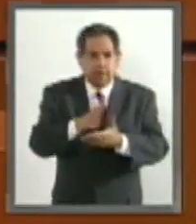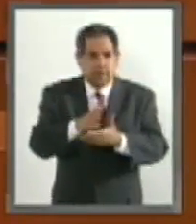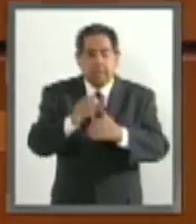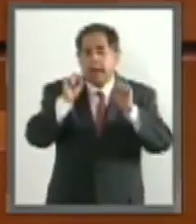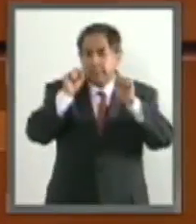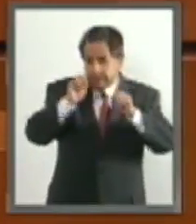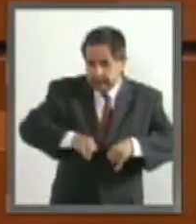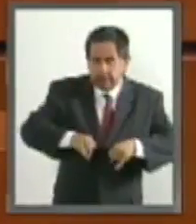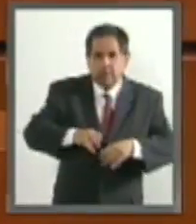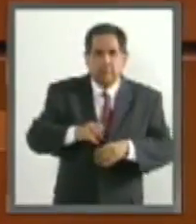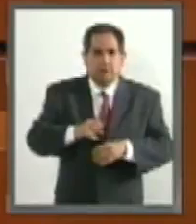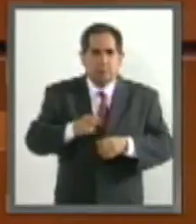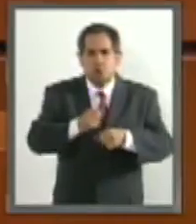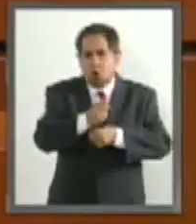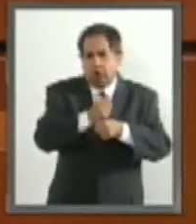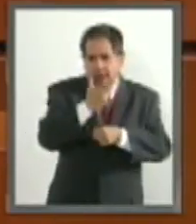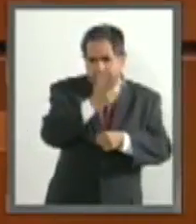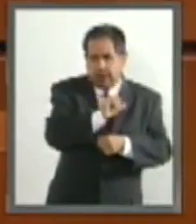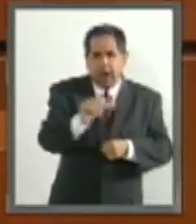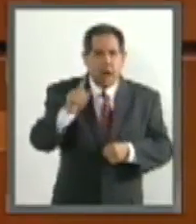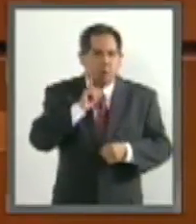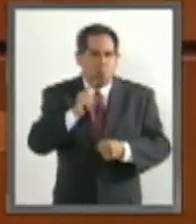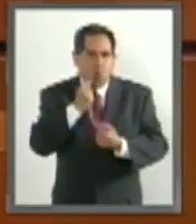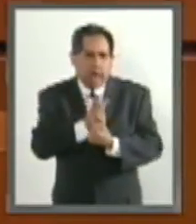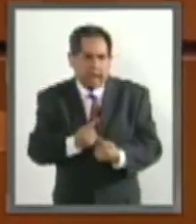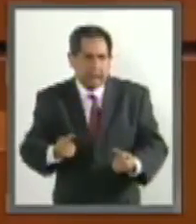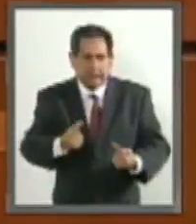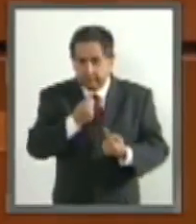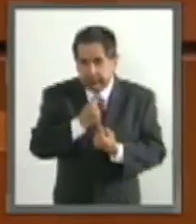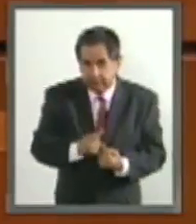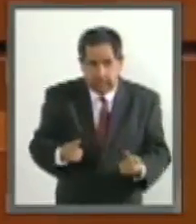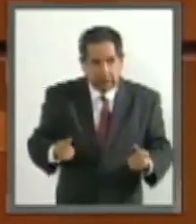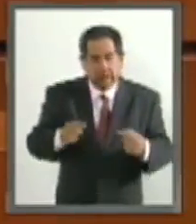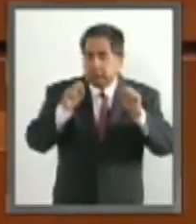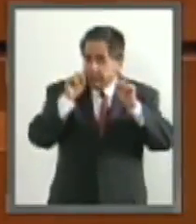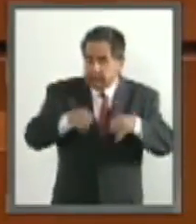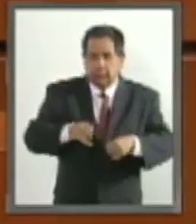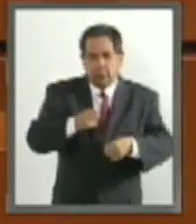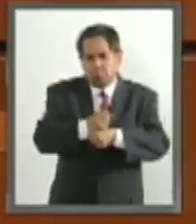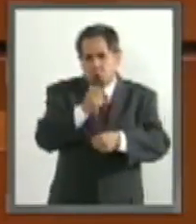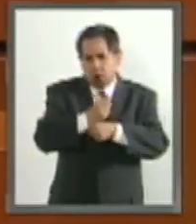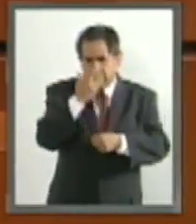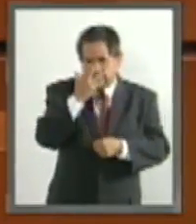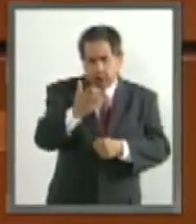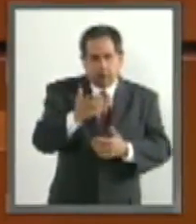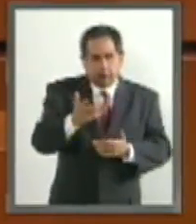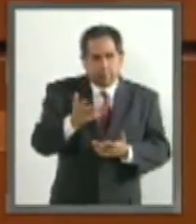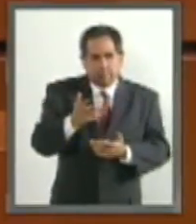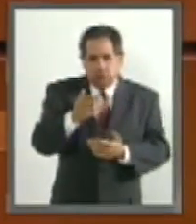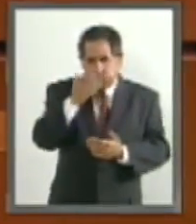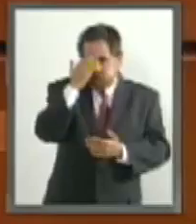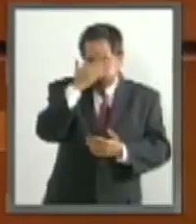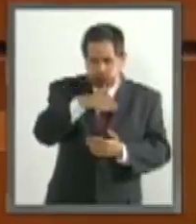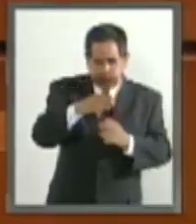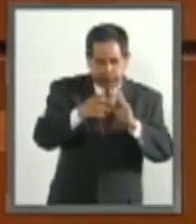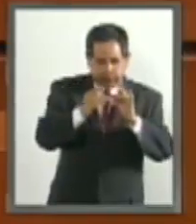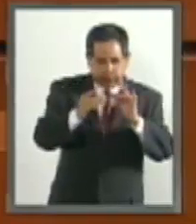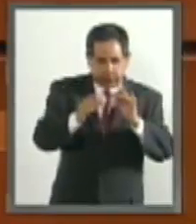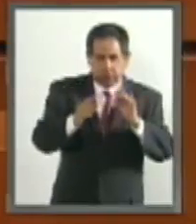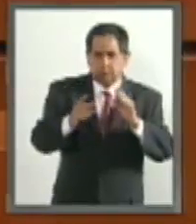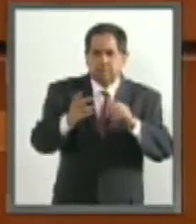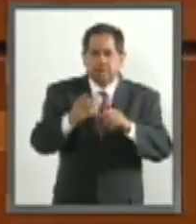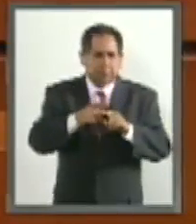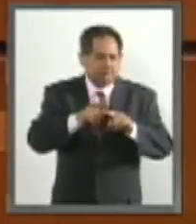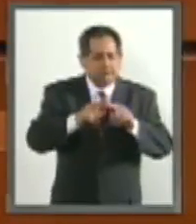mujeres y niñas para una vida libre de violencia sabemos que los datos pues aunque